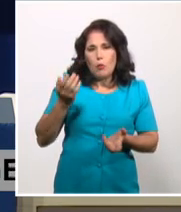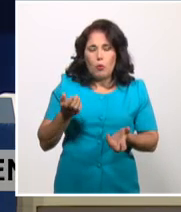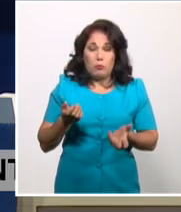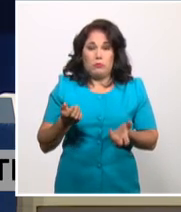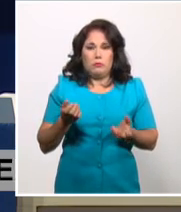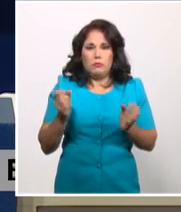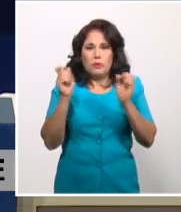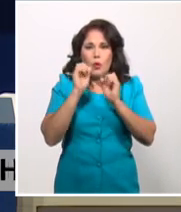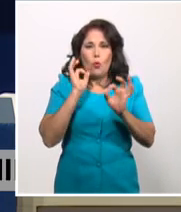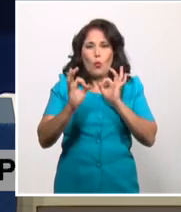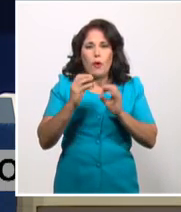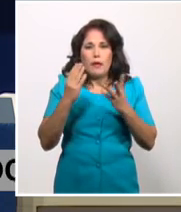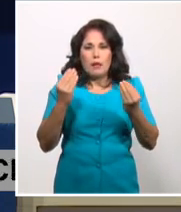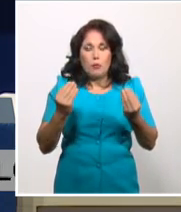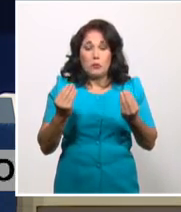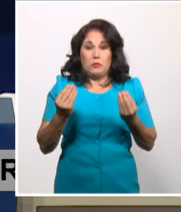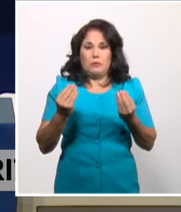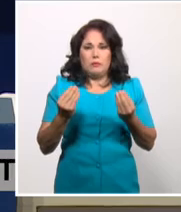mundo, cuídese mucho.